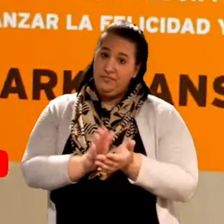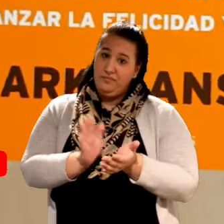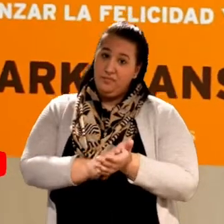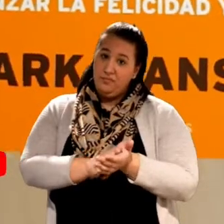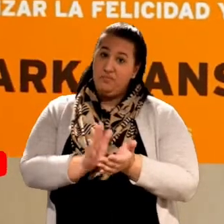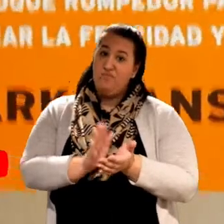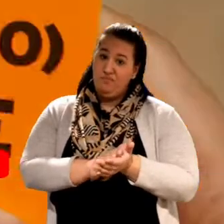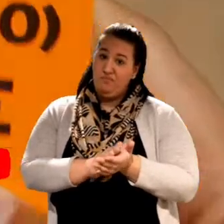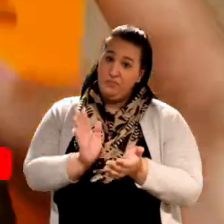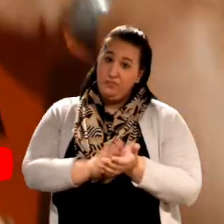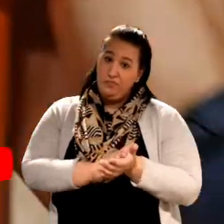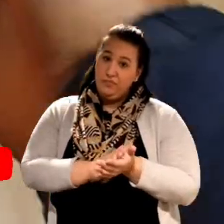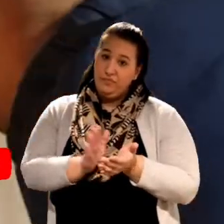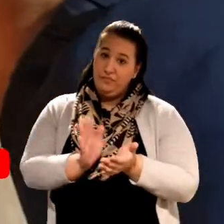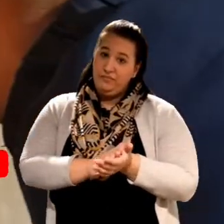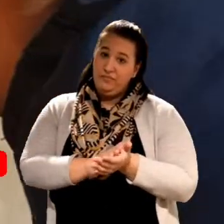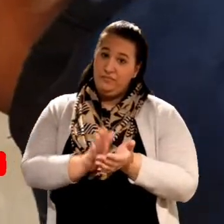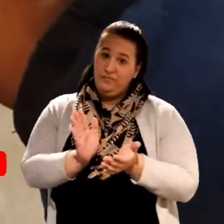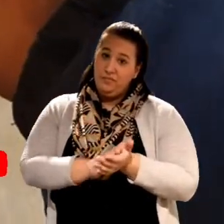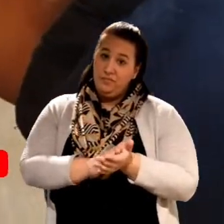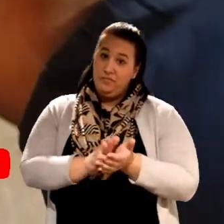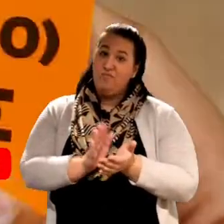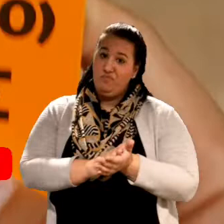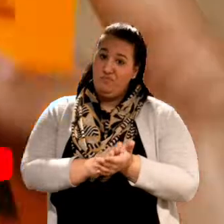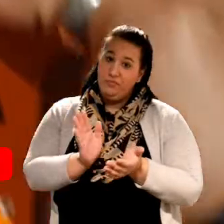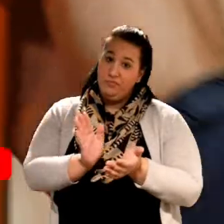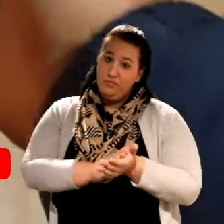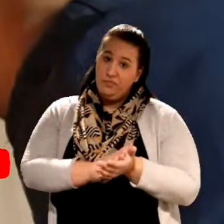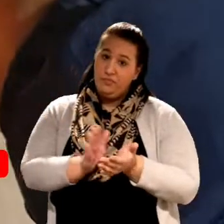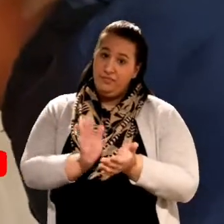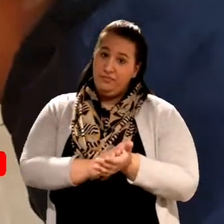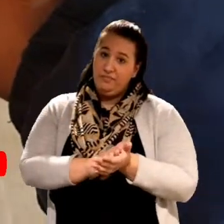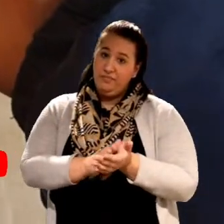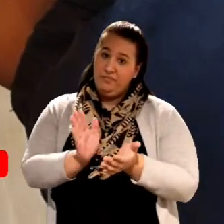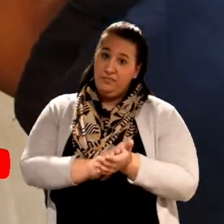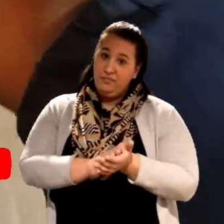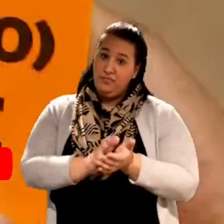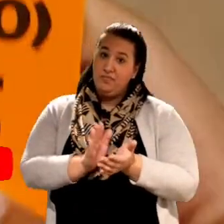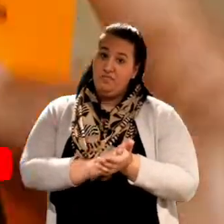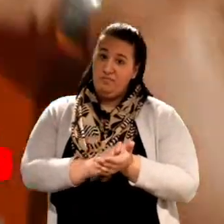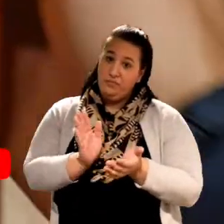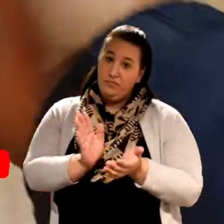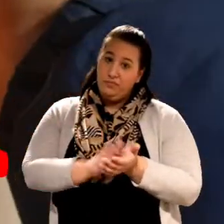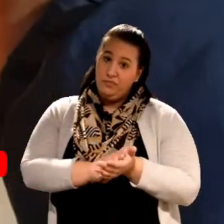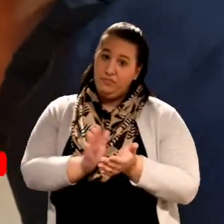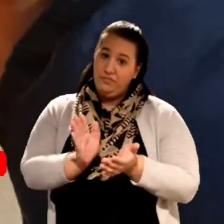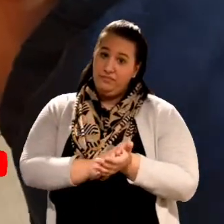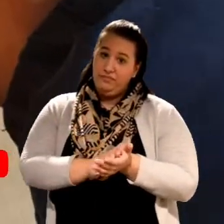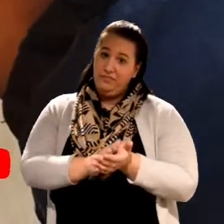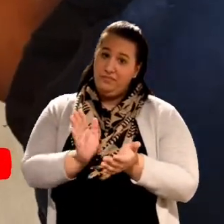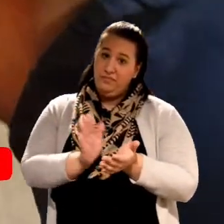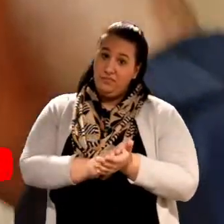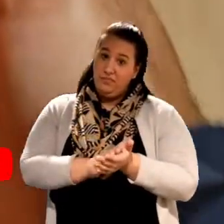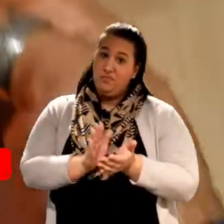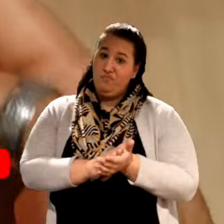El sutil arte que casi todo te importa una mierda, de Mark Manson. Amigos, amigas, lo que